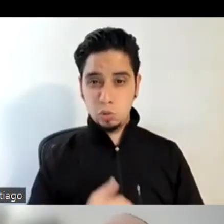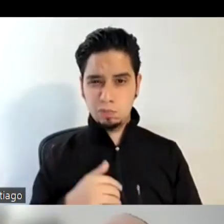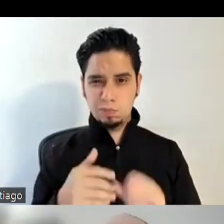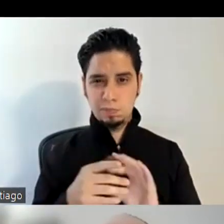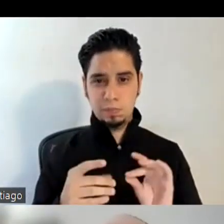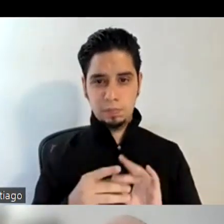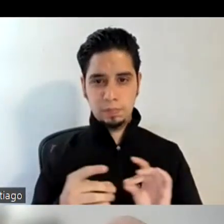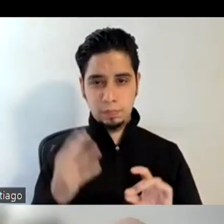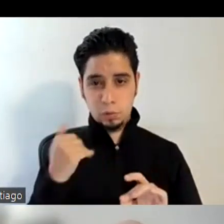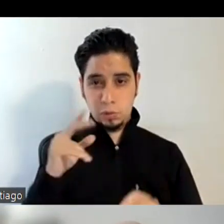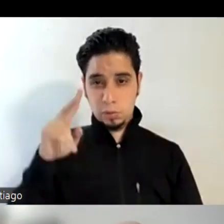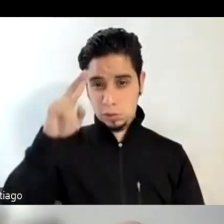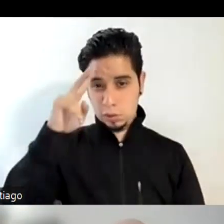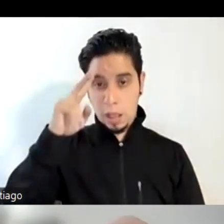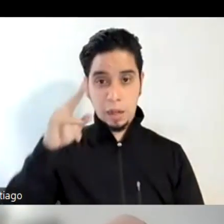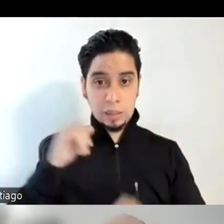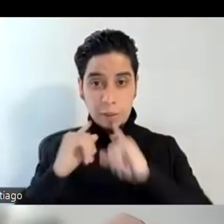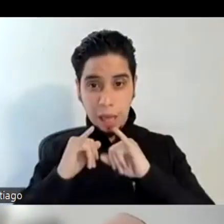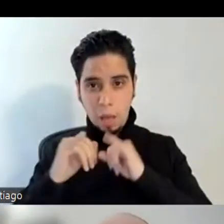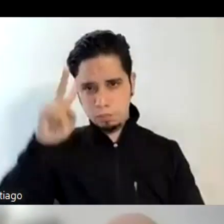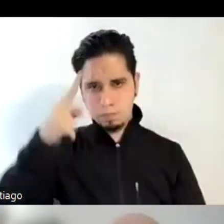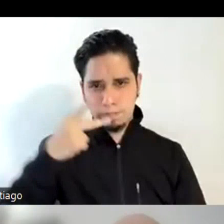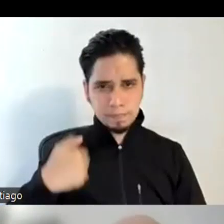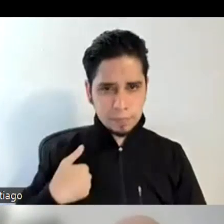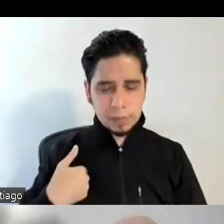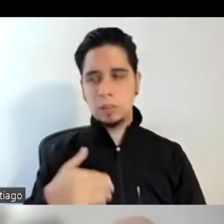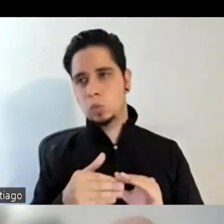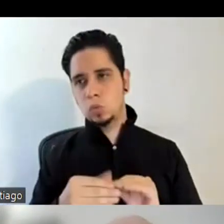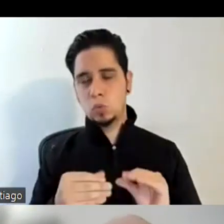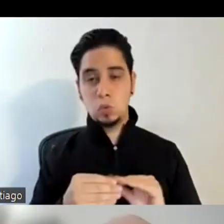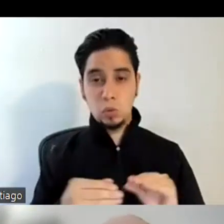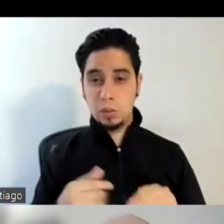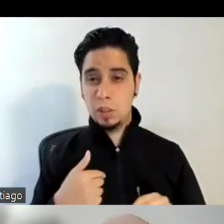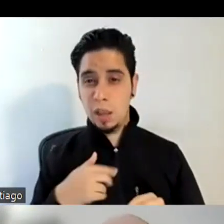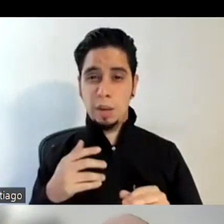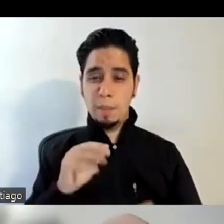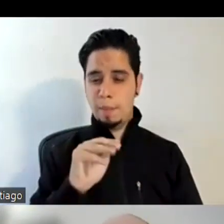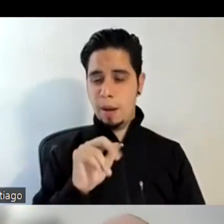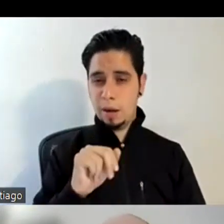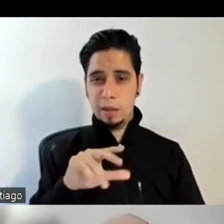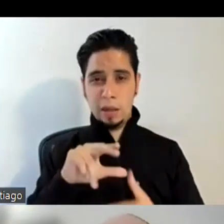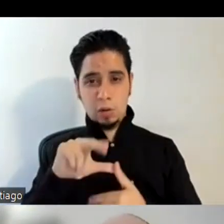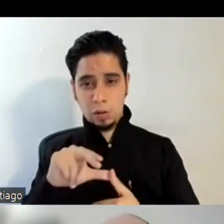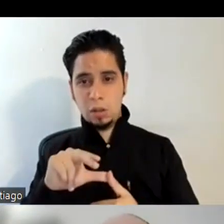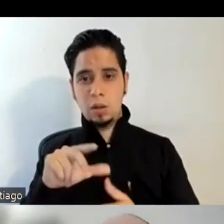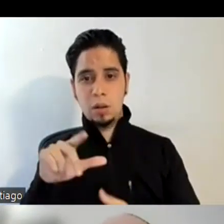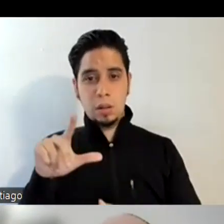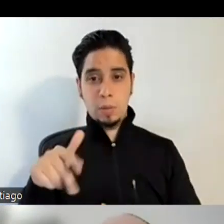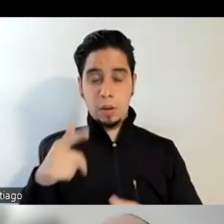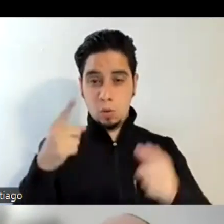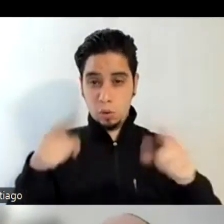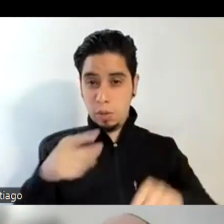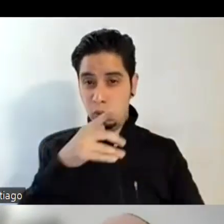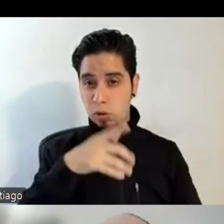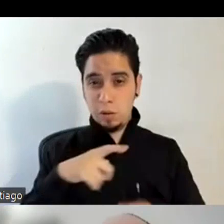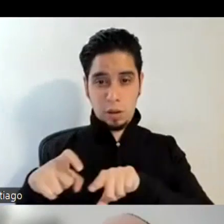entrevistador me conoce y conocía a mi papá. Así que empezamos a hablar de esto, de la muerte de mi papá, del huracán María. Y cuando terminó la entrevista me llamó una señora por teléfono,